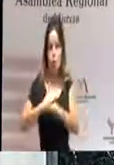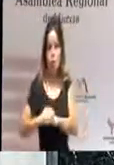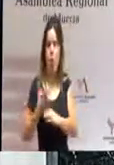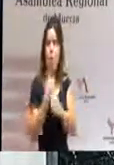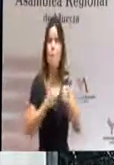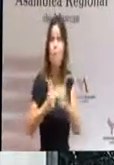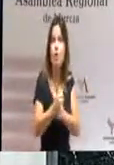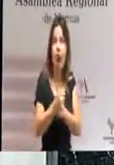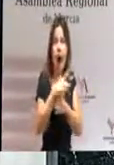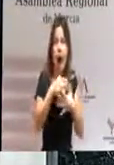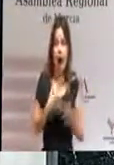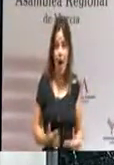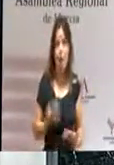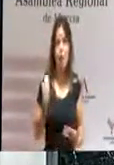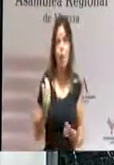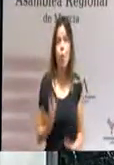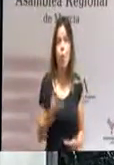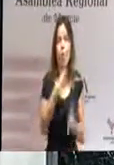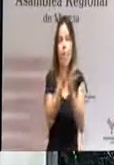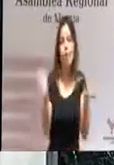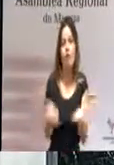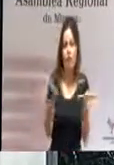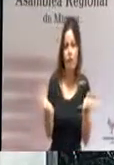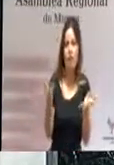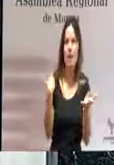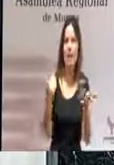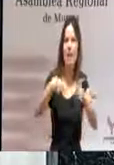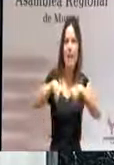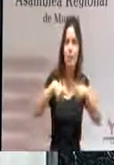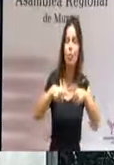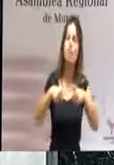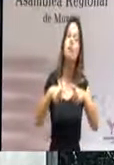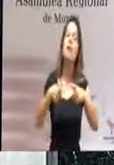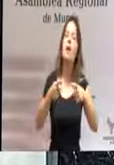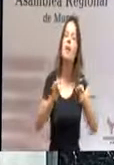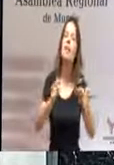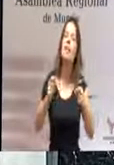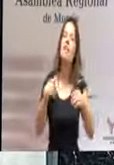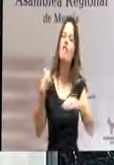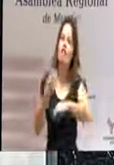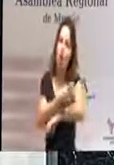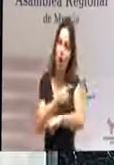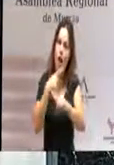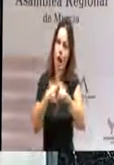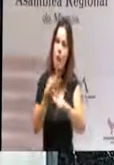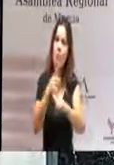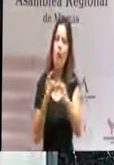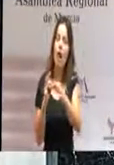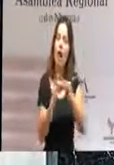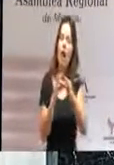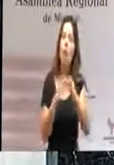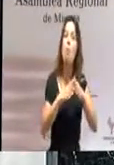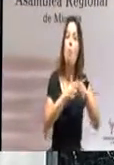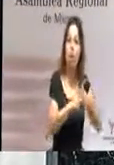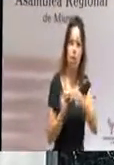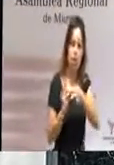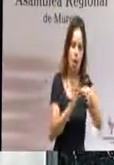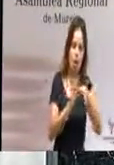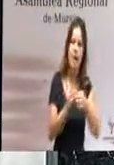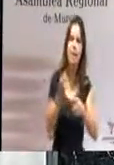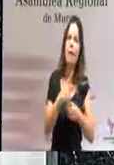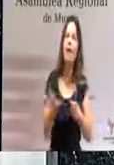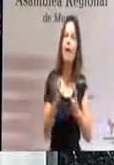prioridad ahora debe ser fomentar el transporte de mercancías por ferrocarril y su conexión con los puertos, incluido